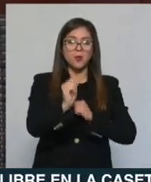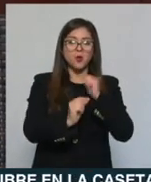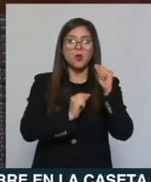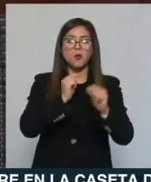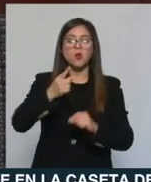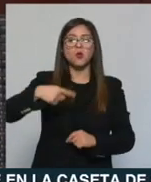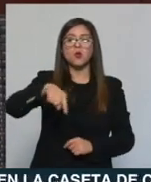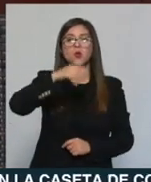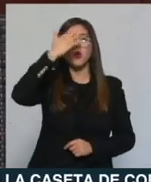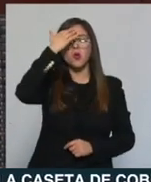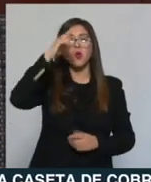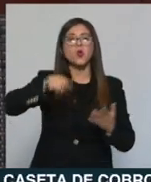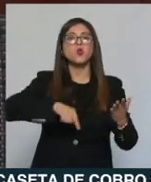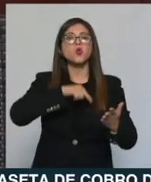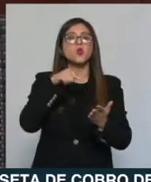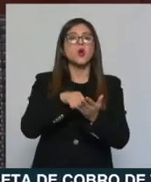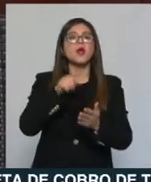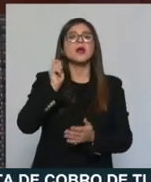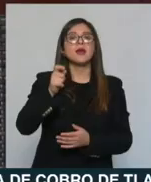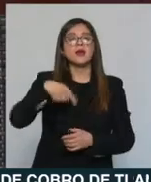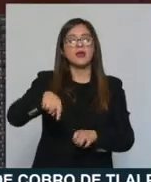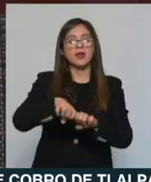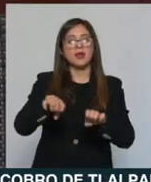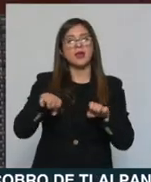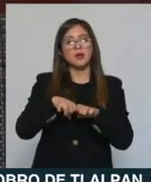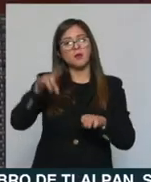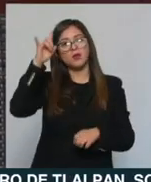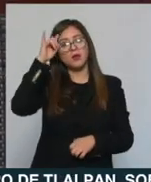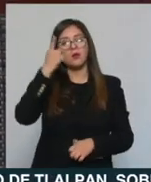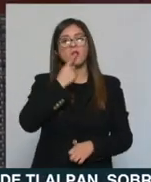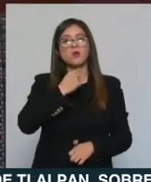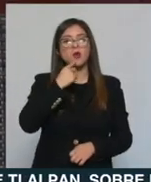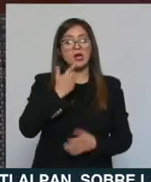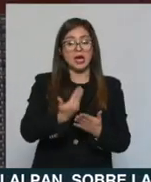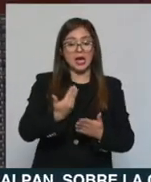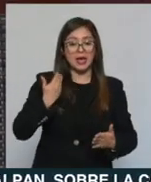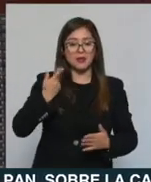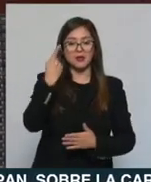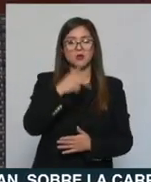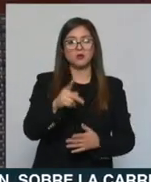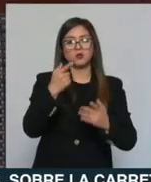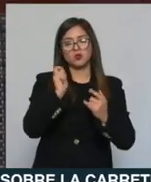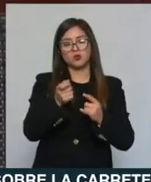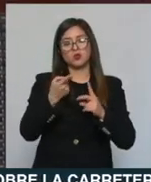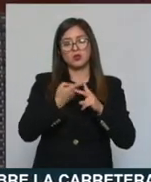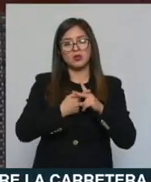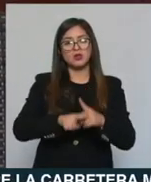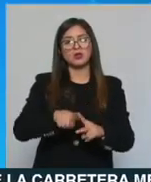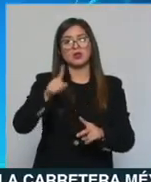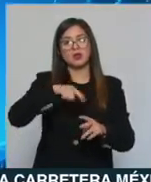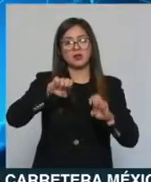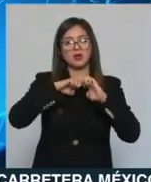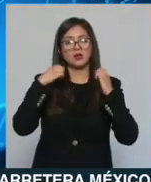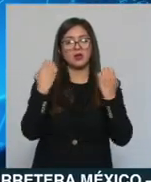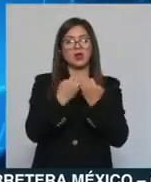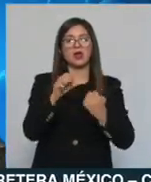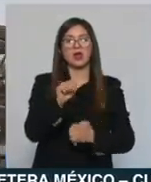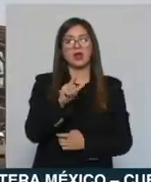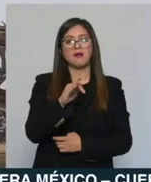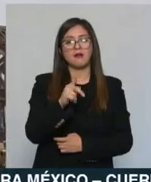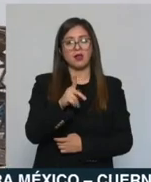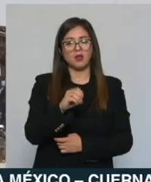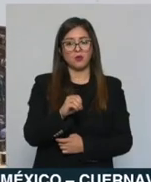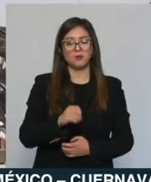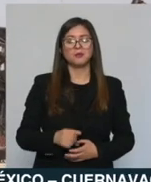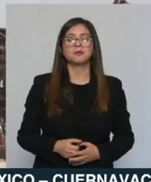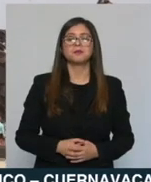han sido las sedes de los Diablos Rojos previo a la inauguración del estadio Alfredo Harpe Lu. Los Diablos